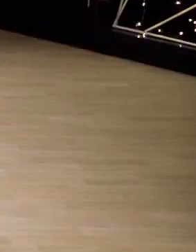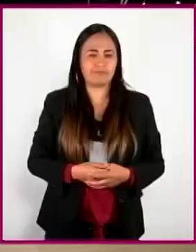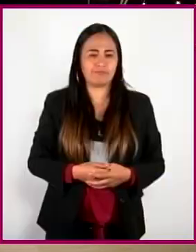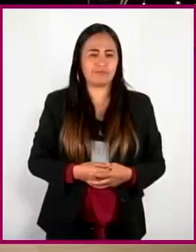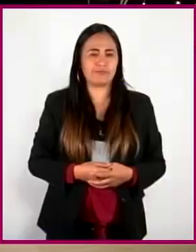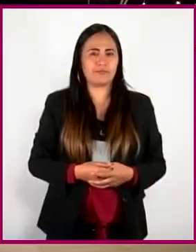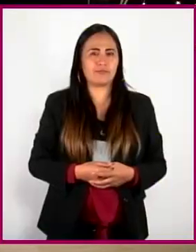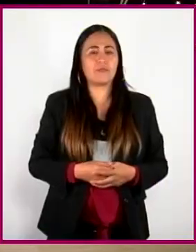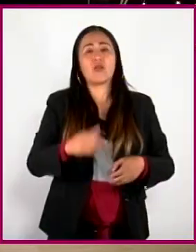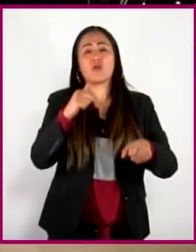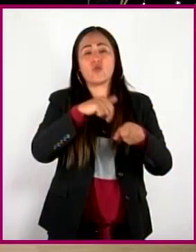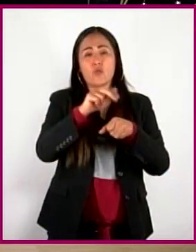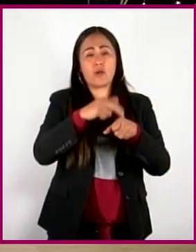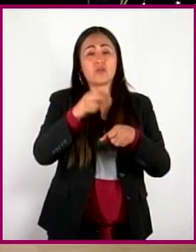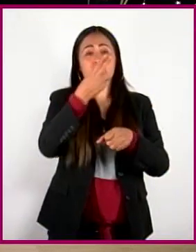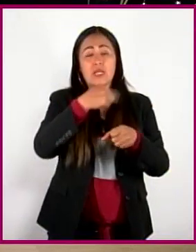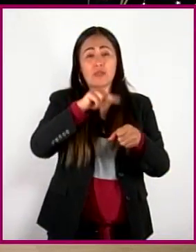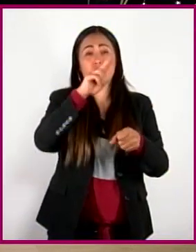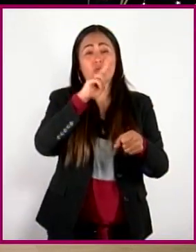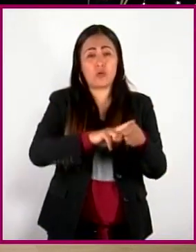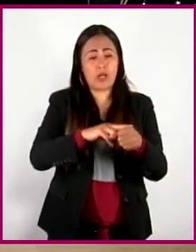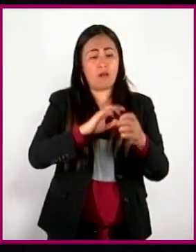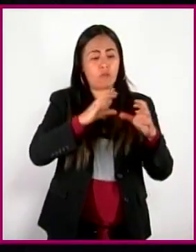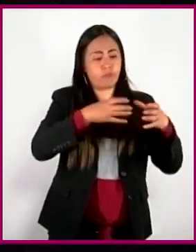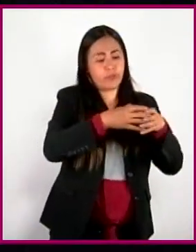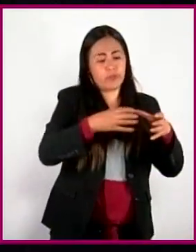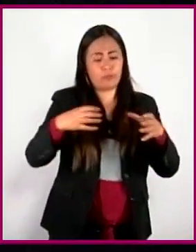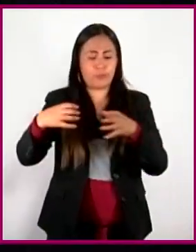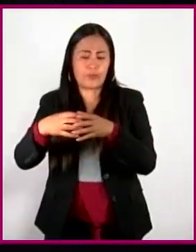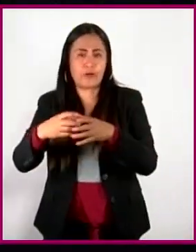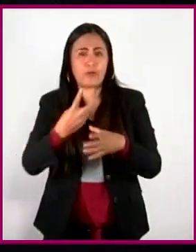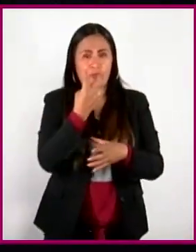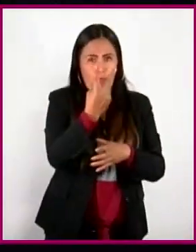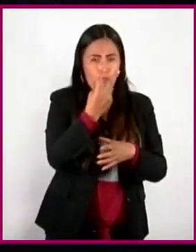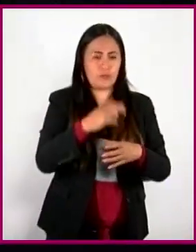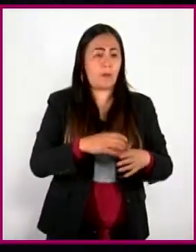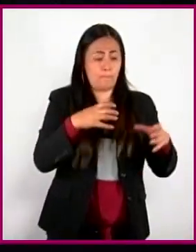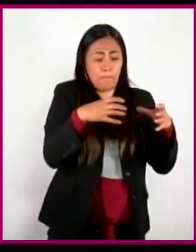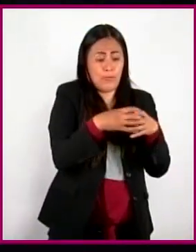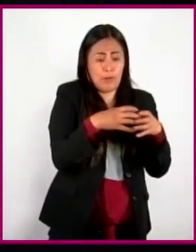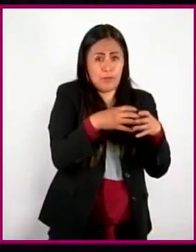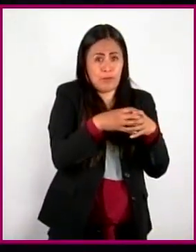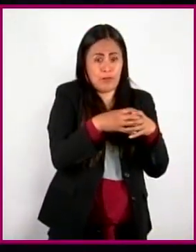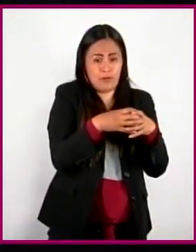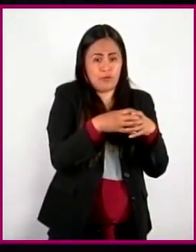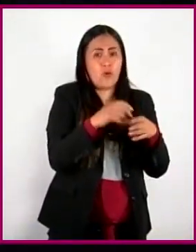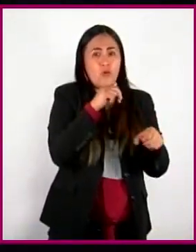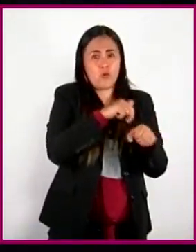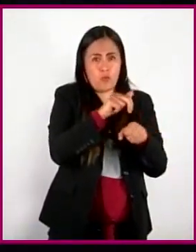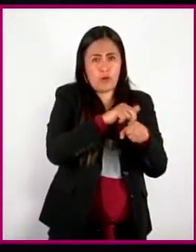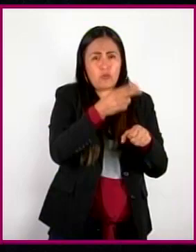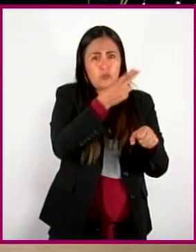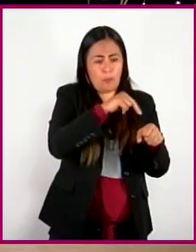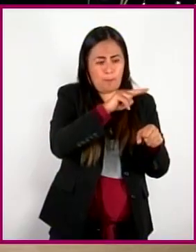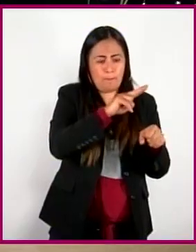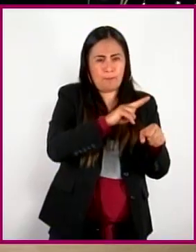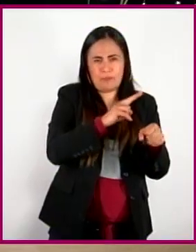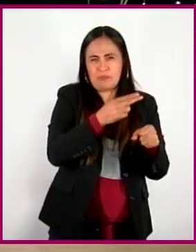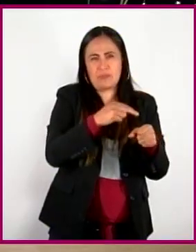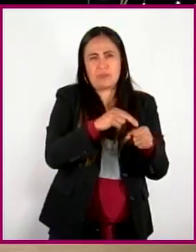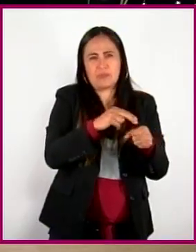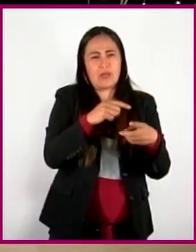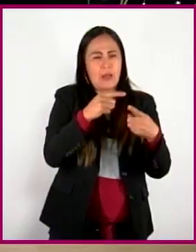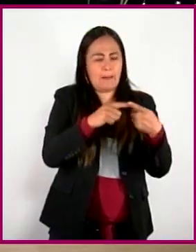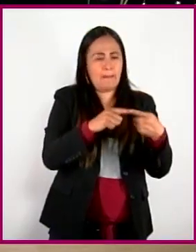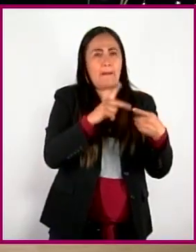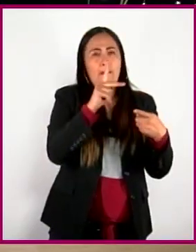Los números naturales los podemos clasificar en dos conjuntos. El primero, el conjunto de los números primos, y el segundo, el conjunto de los